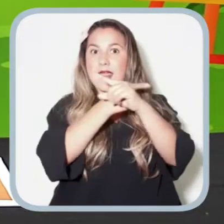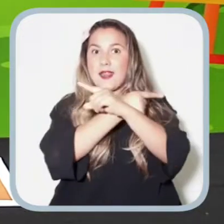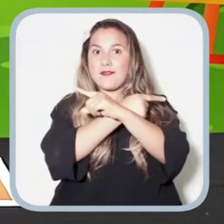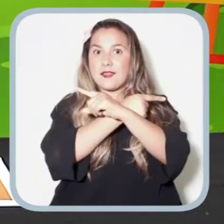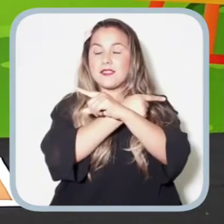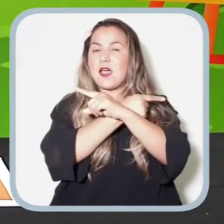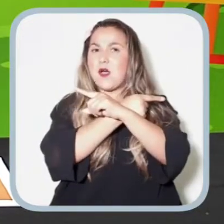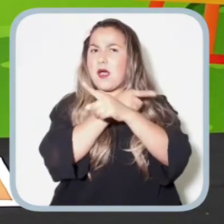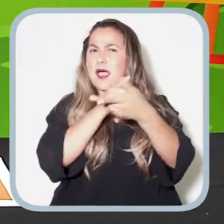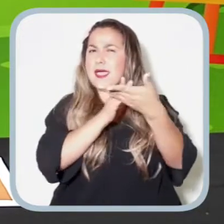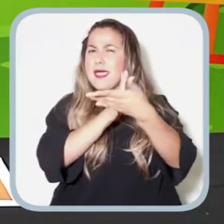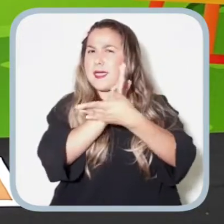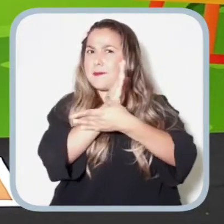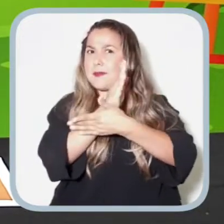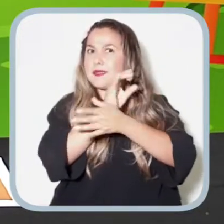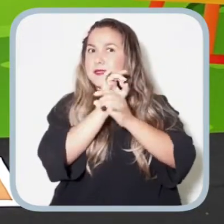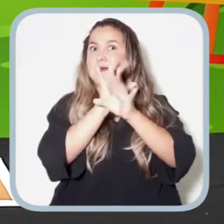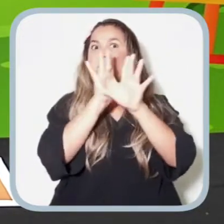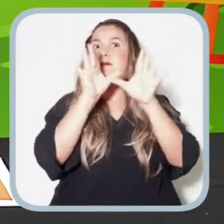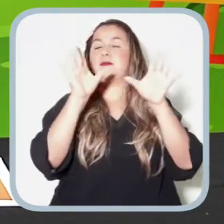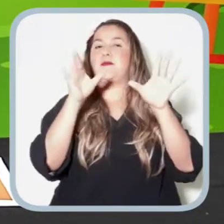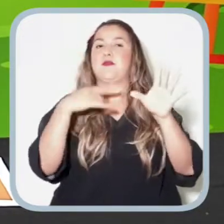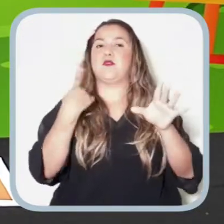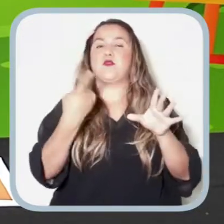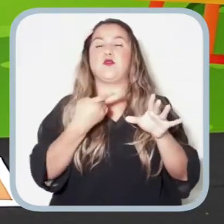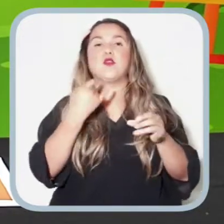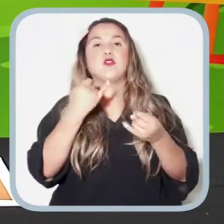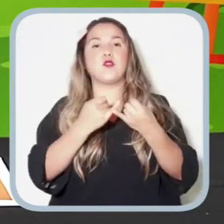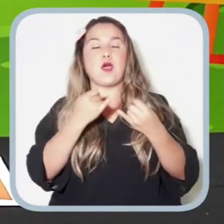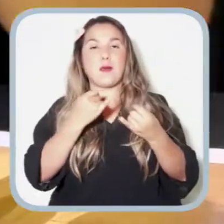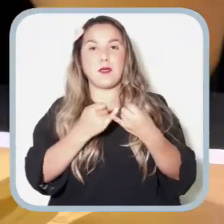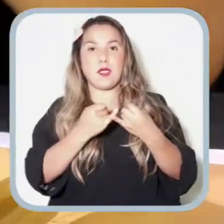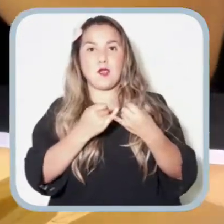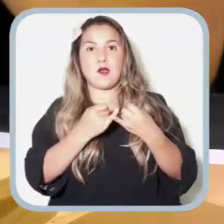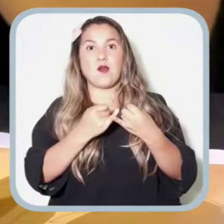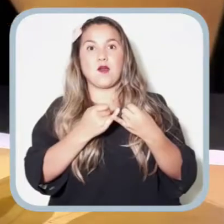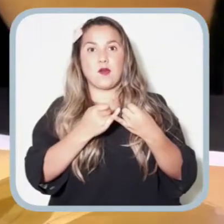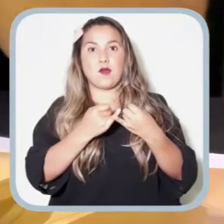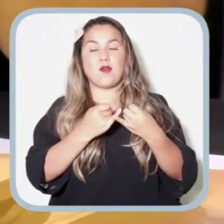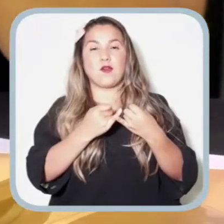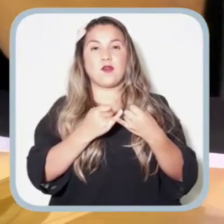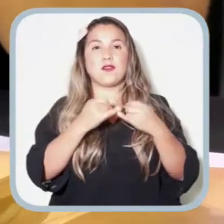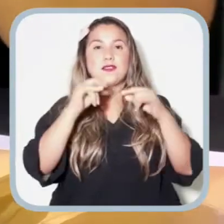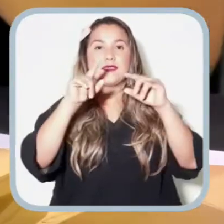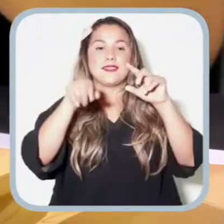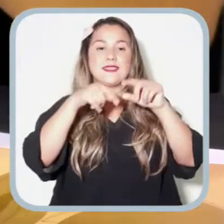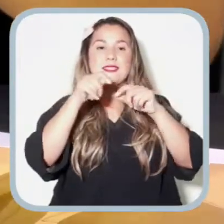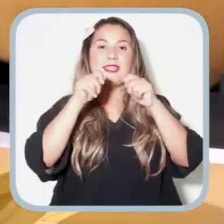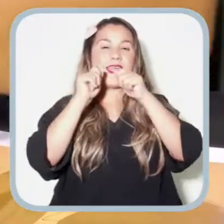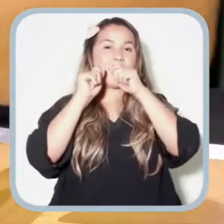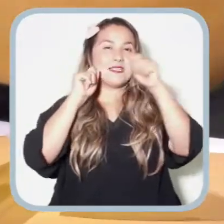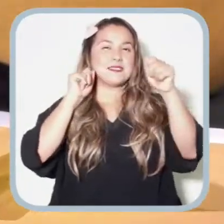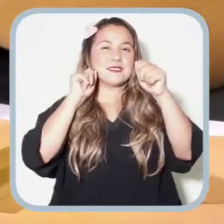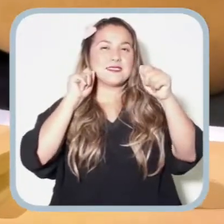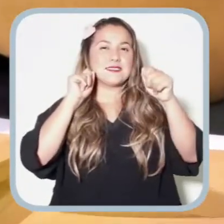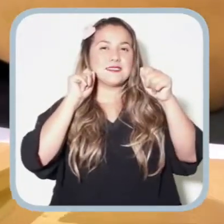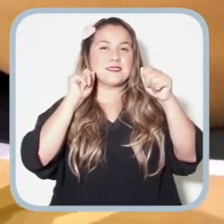y aquí empieza a parecer nuestro amigo más que